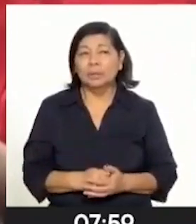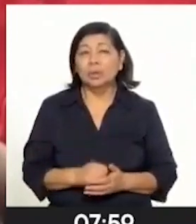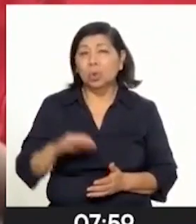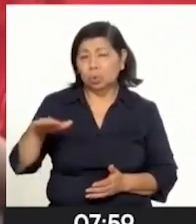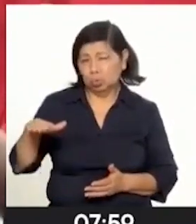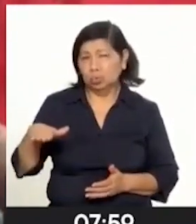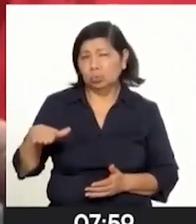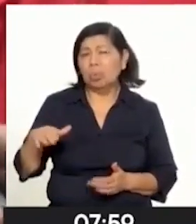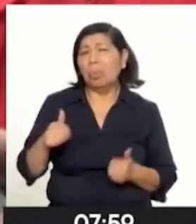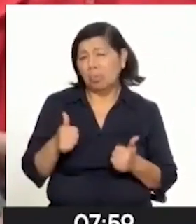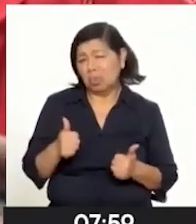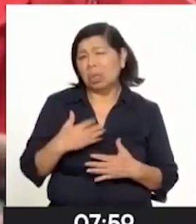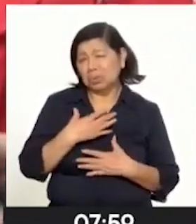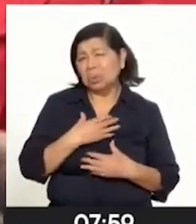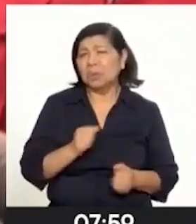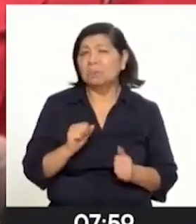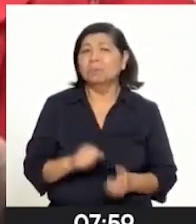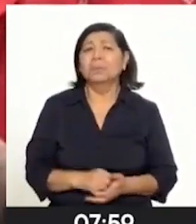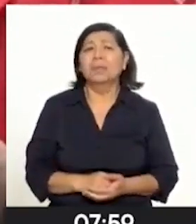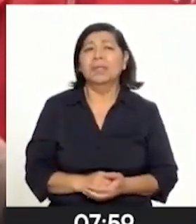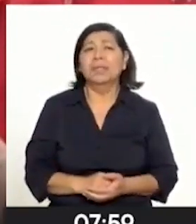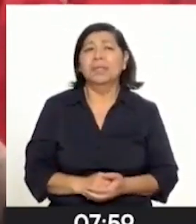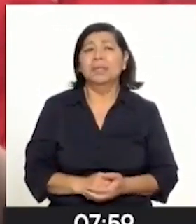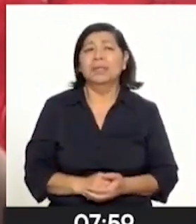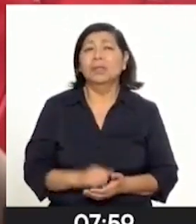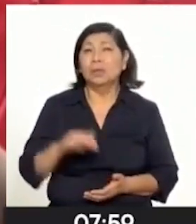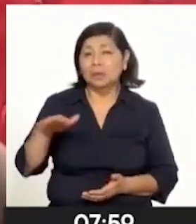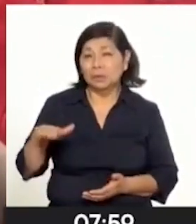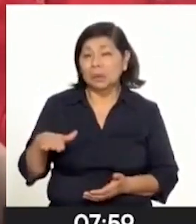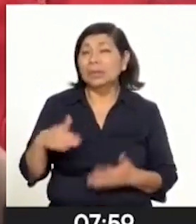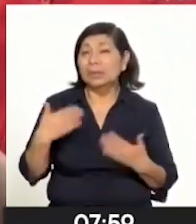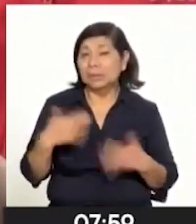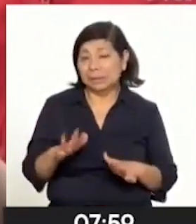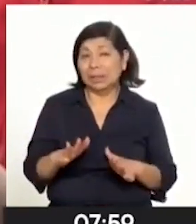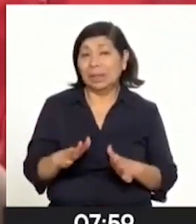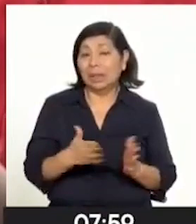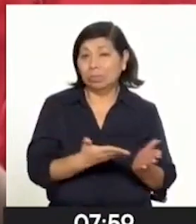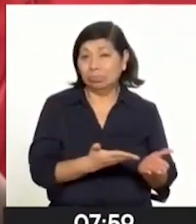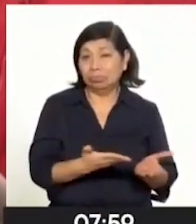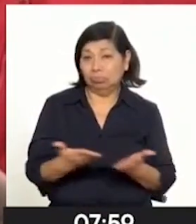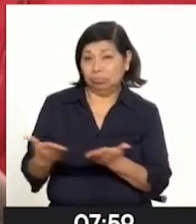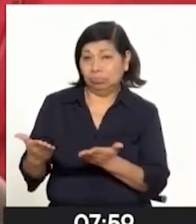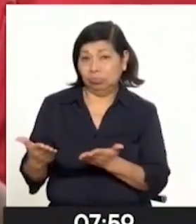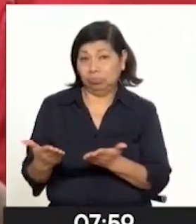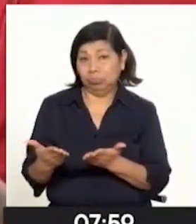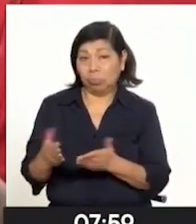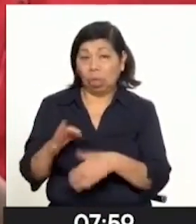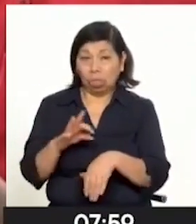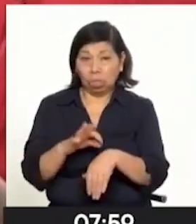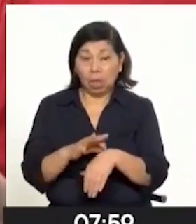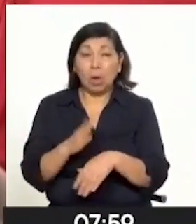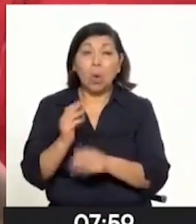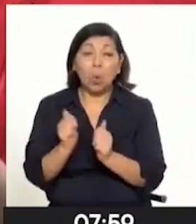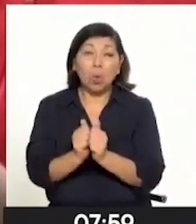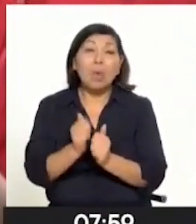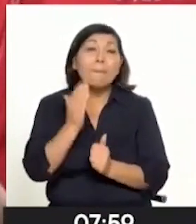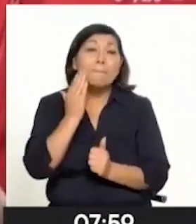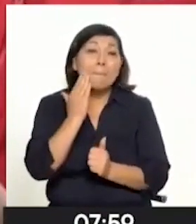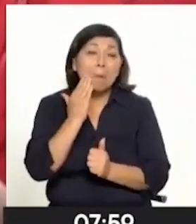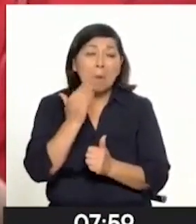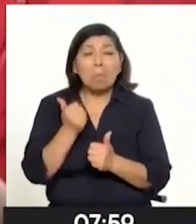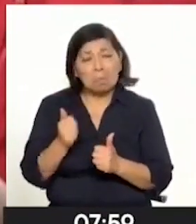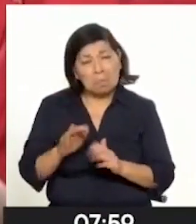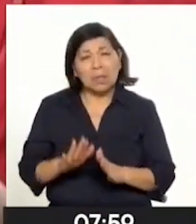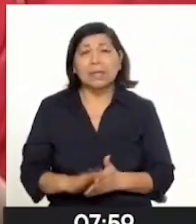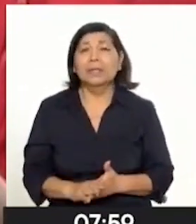El menor está bien de salud. El niño inmediatamente fue llevado a la posta médica con la mamá. Entonces el niño